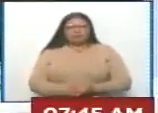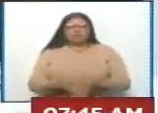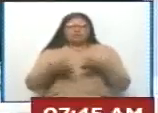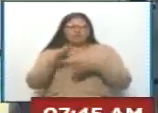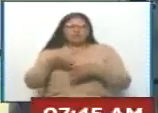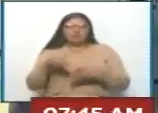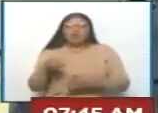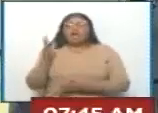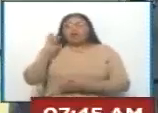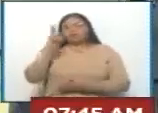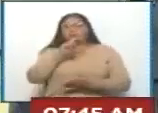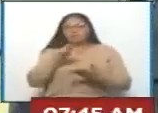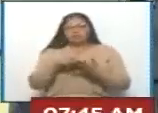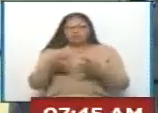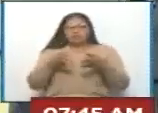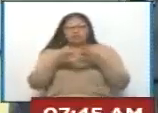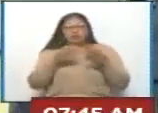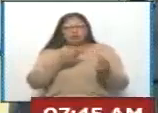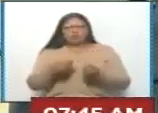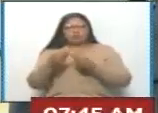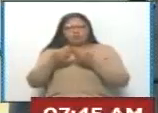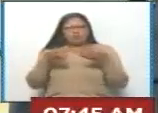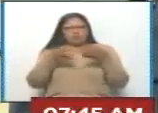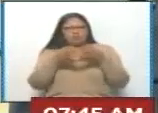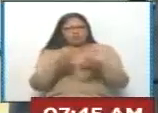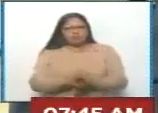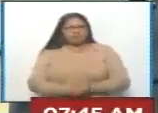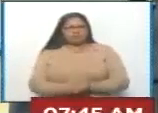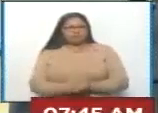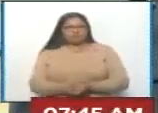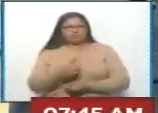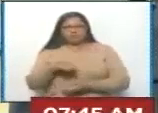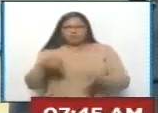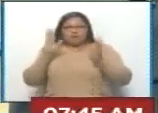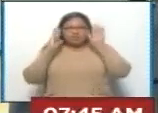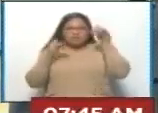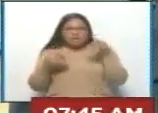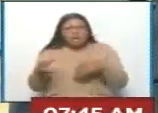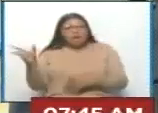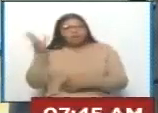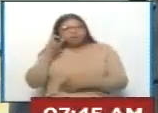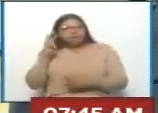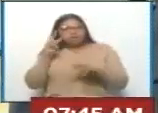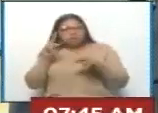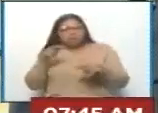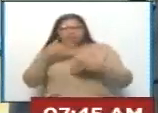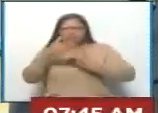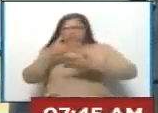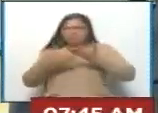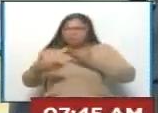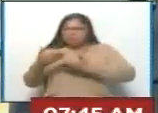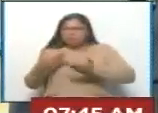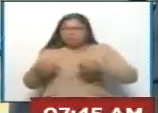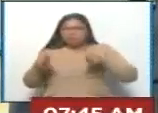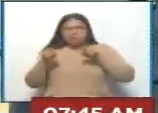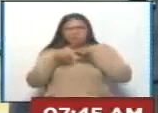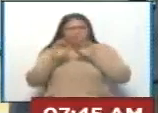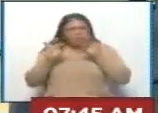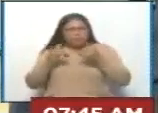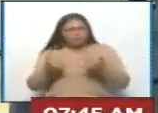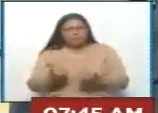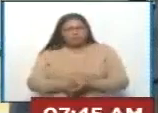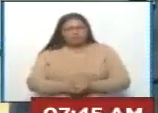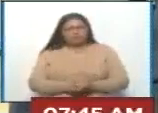en la Comisión de Economía y Finanzas. Sí, disculpe. Uh-huh. Para atenderlos a ellos, para escucharlos, para intercambiar, para aportar